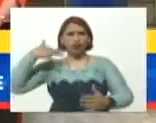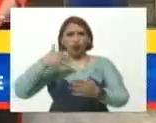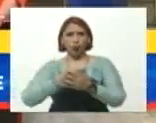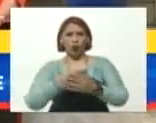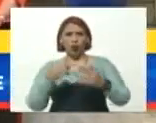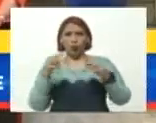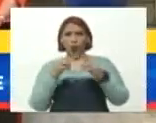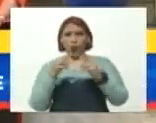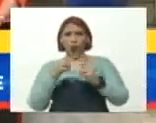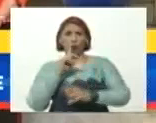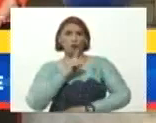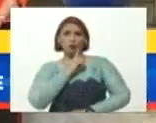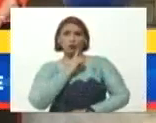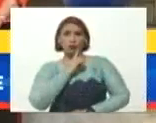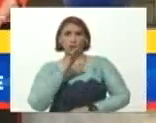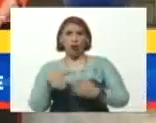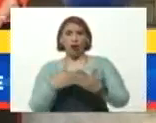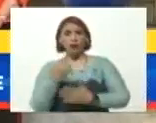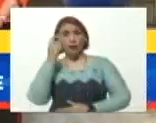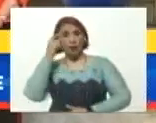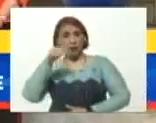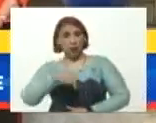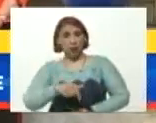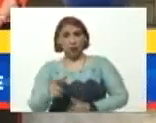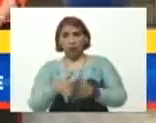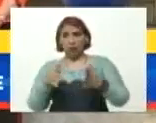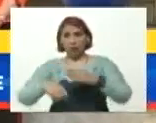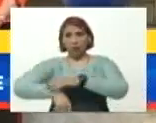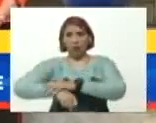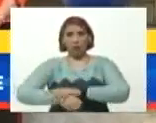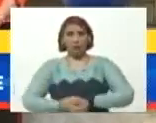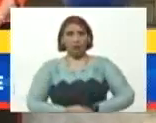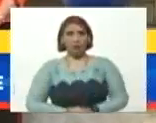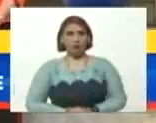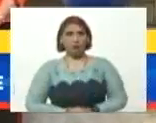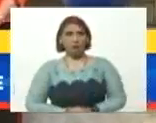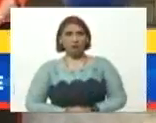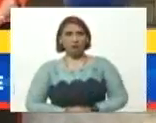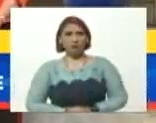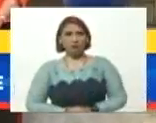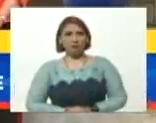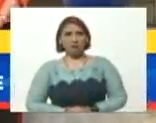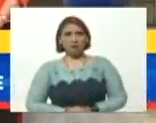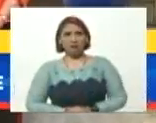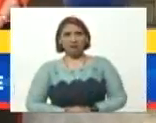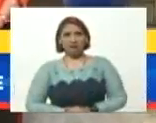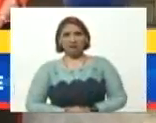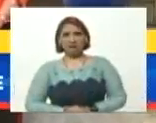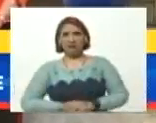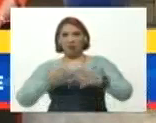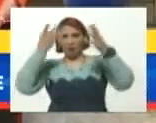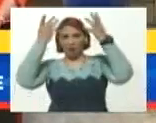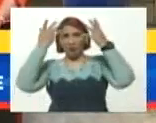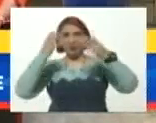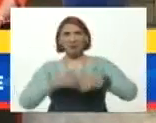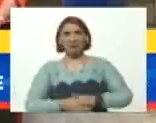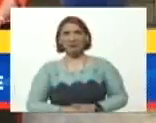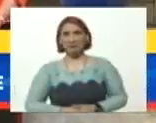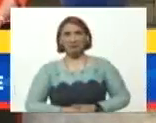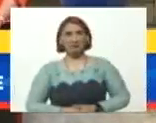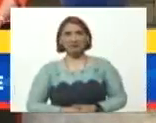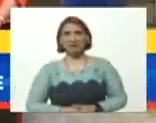conocido hasta el día de hoy. Ha habido grandes futbolistas, seguro. El Rey Pelé, Cristiano Ronaldo,